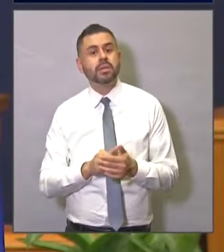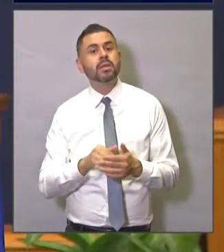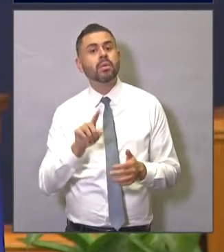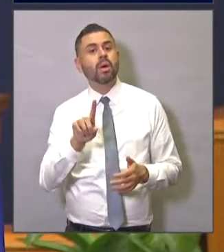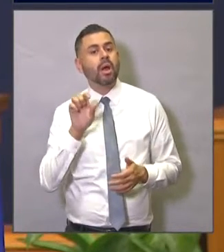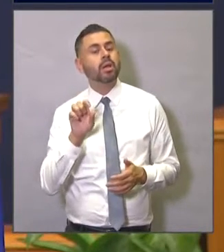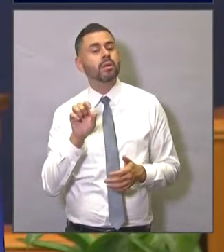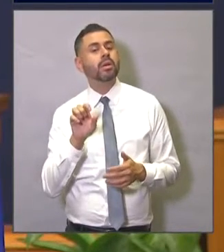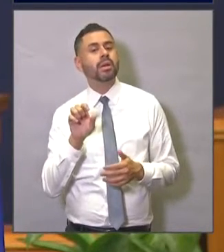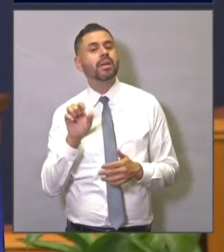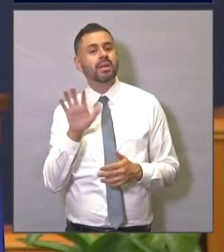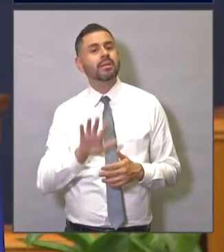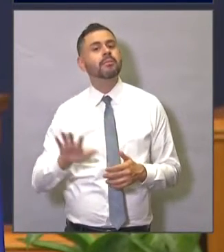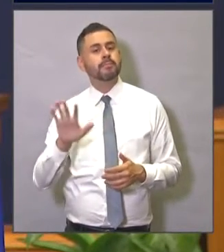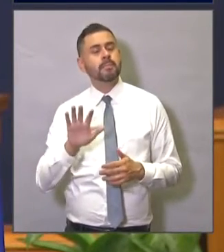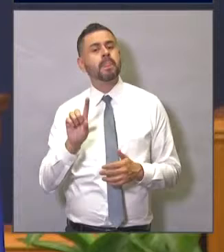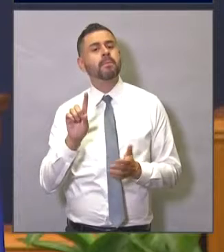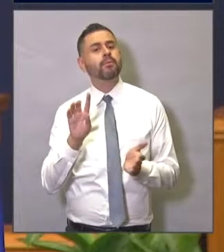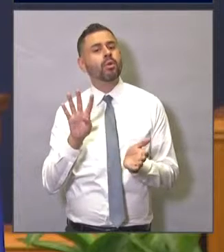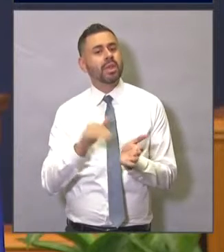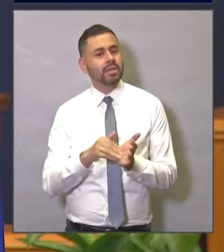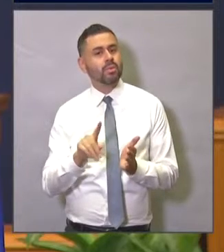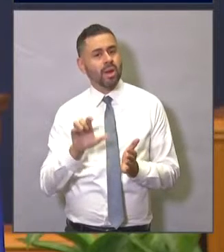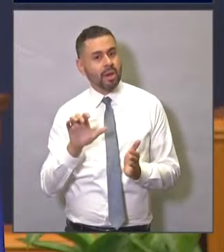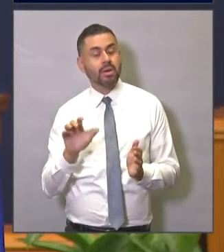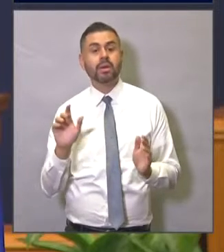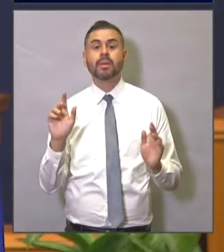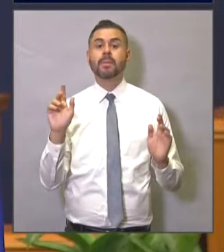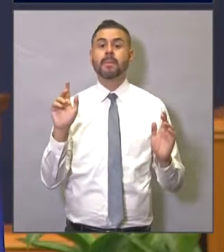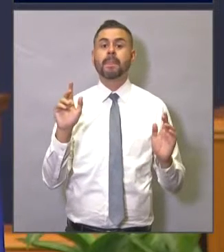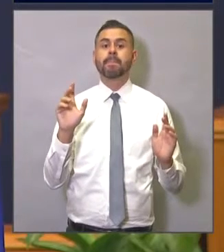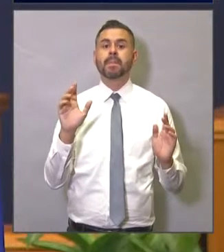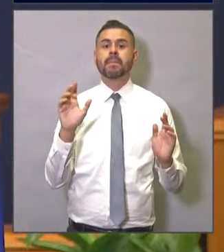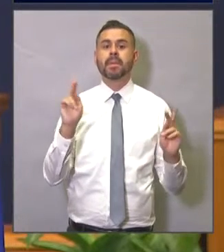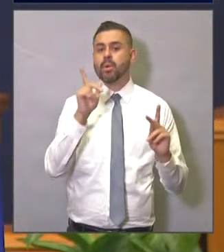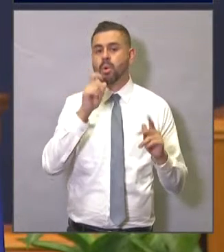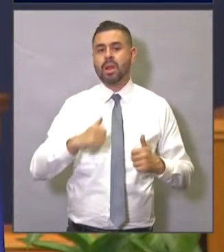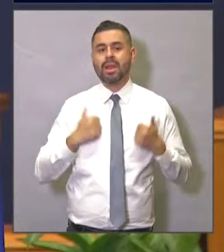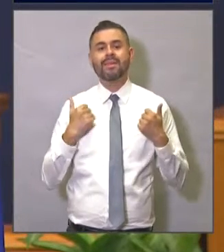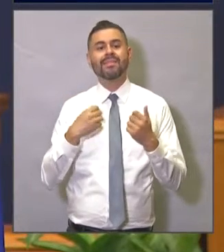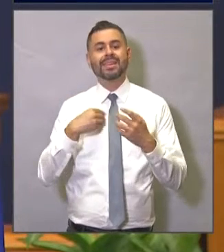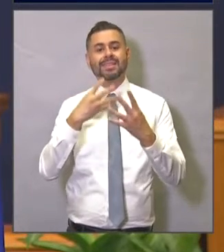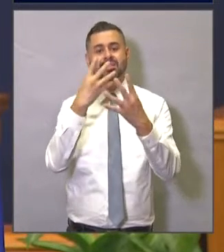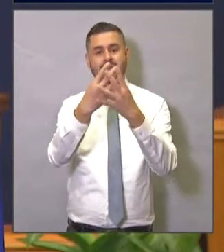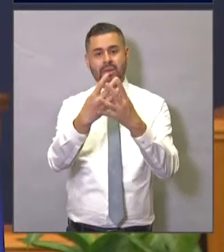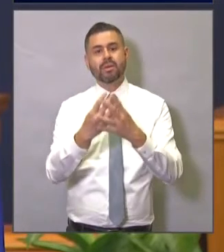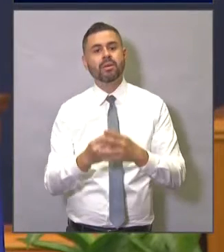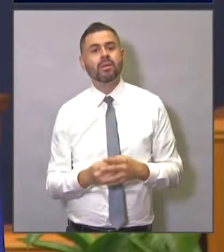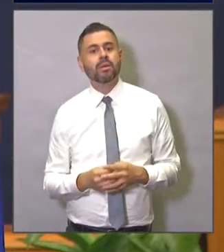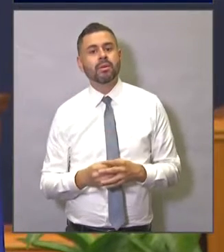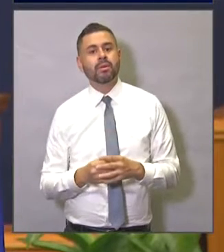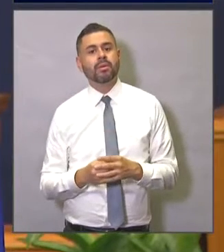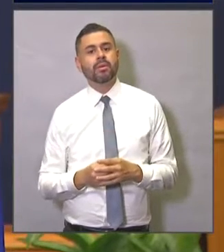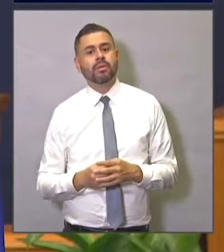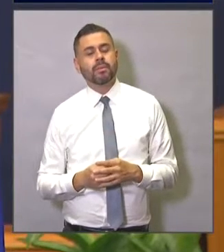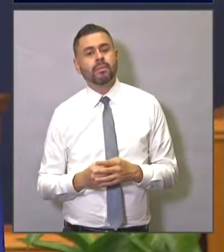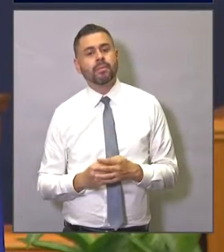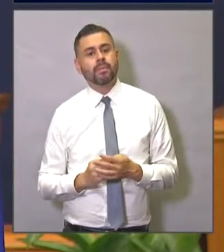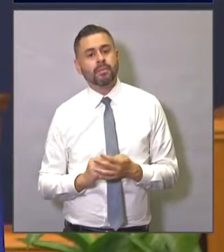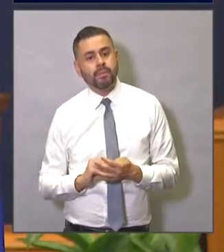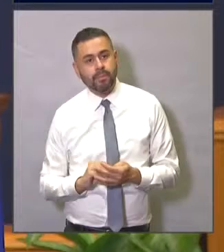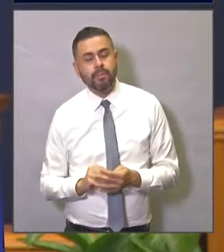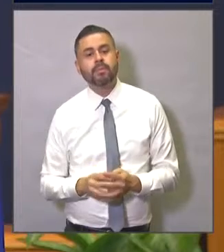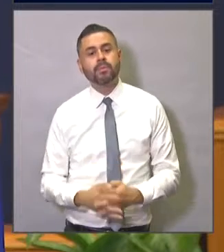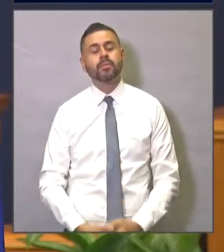4,172 casos confirmados en algún momento en las instalaciones de la cárcel. Hay 475 casos en la